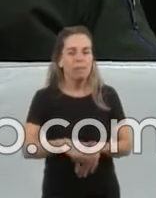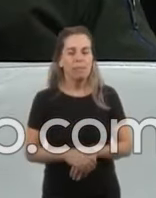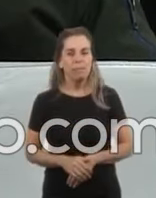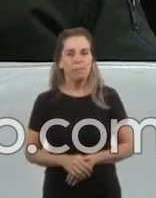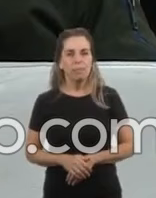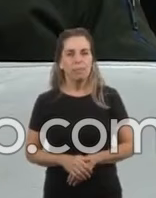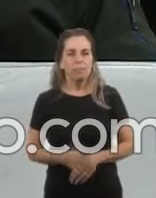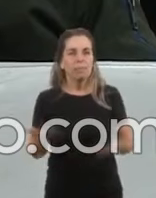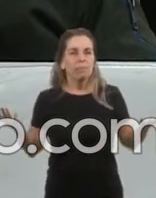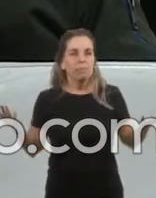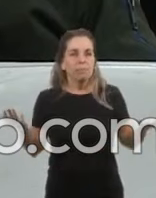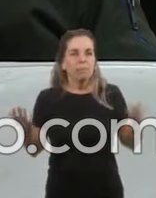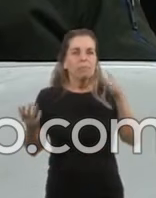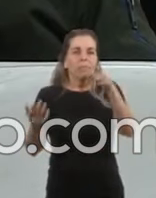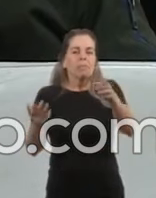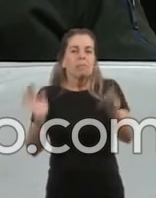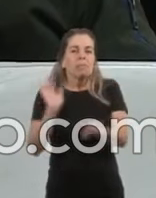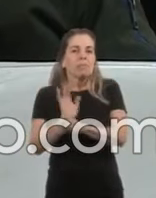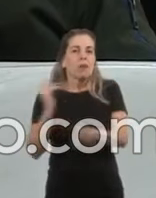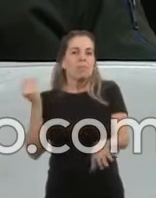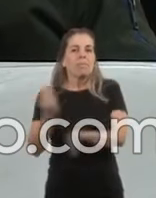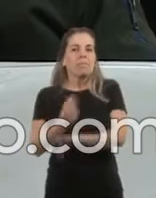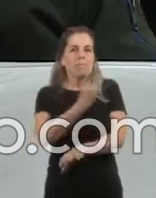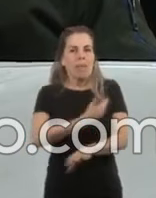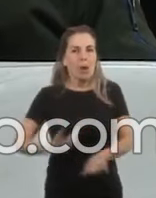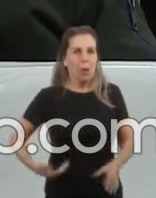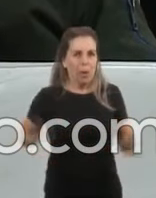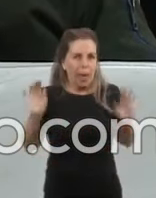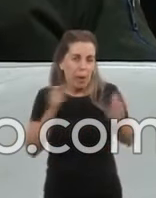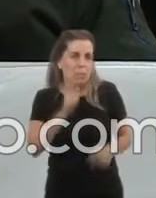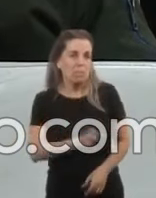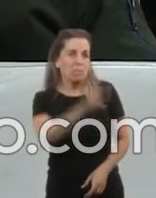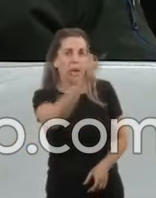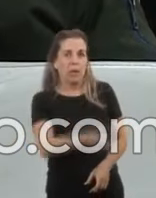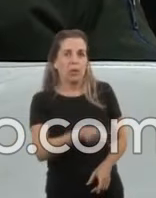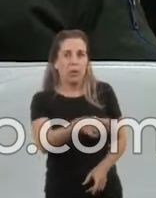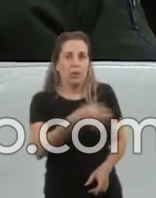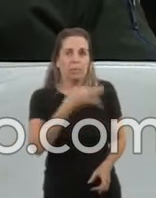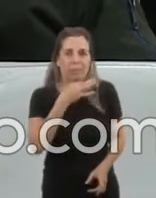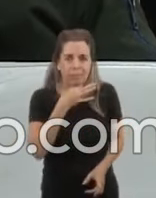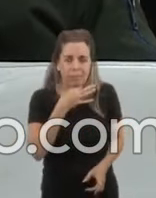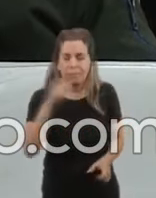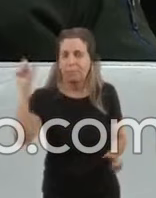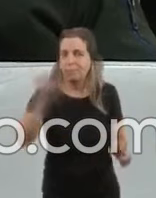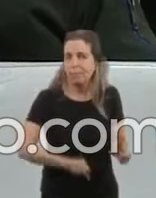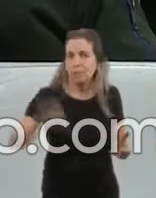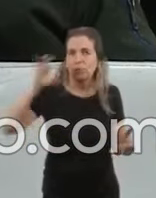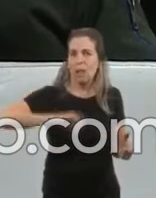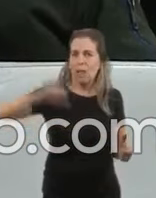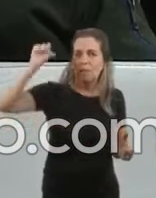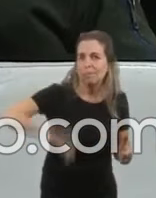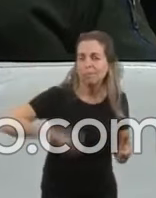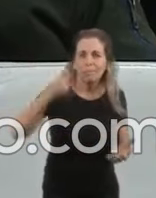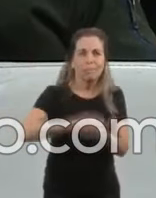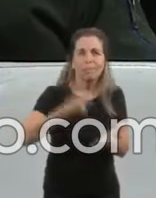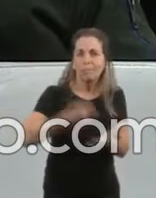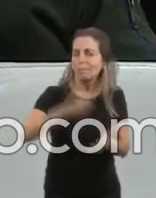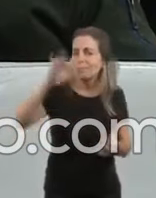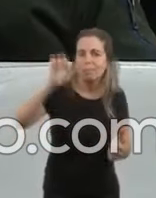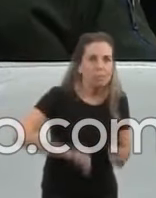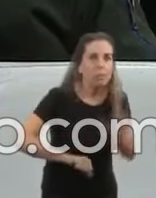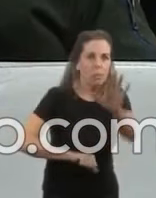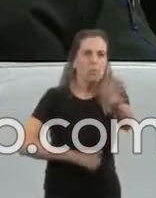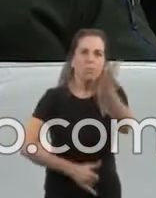hoy qué le decí Vos como representante del gobierno al tipo que está ahorcado y que no está llegando a fin de mes esta aplicación ya está